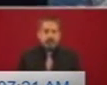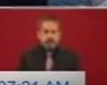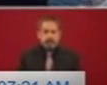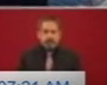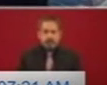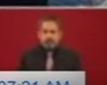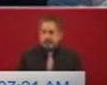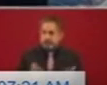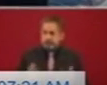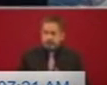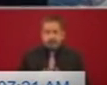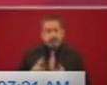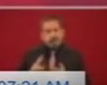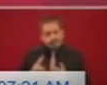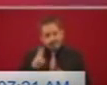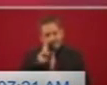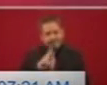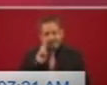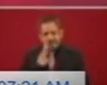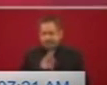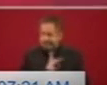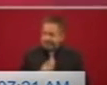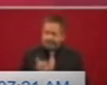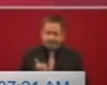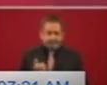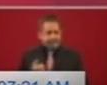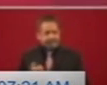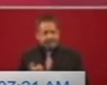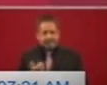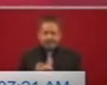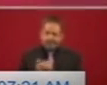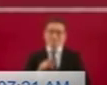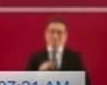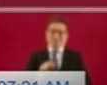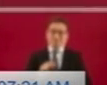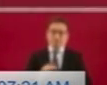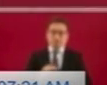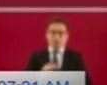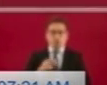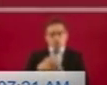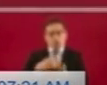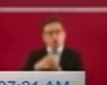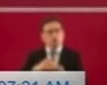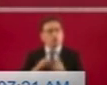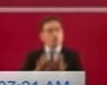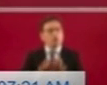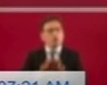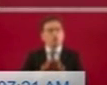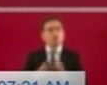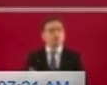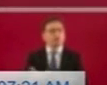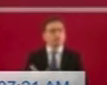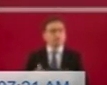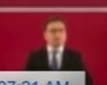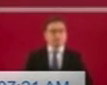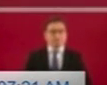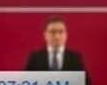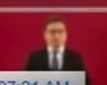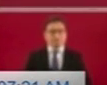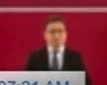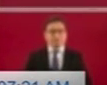50 personas de modo tal que el presidente lópez obrador dará su mensaje con la presencia de camarógrafos y fotógrafos